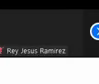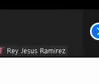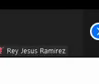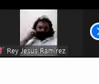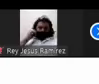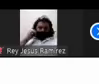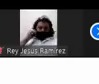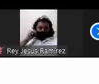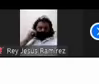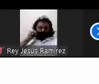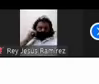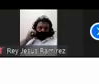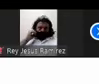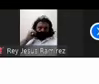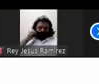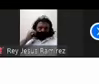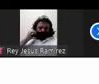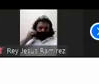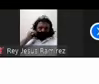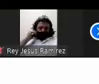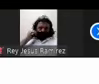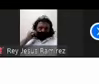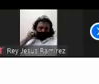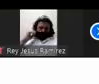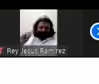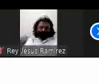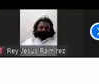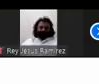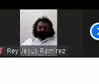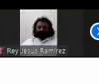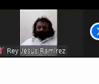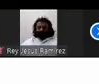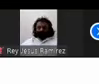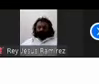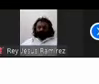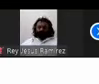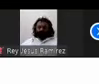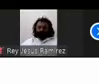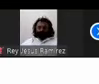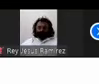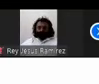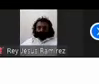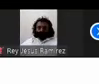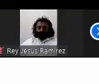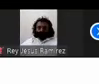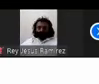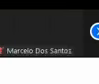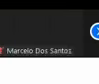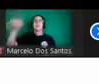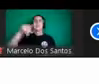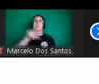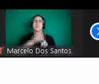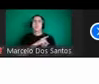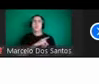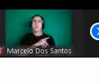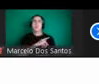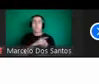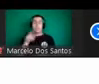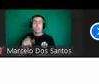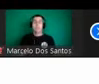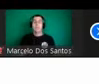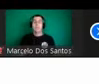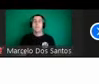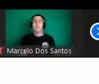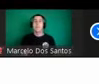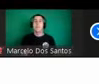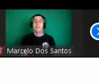a garantizar la prestación efectiva de los servicios brindados por los organismos y entidades del Estado, velando por la integridad y